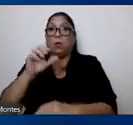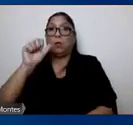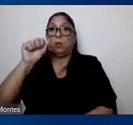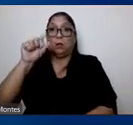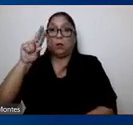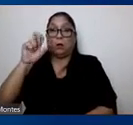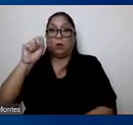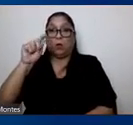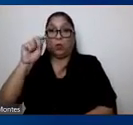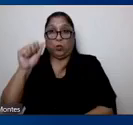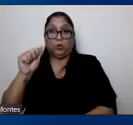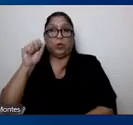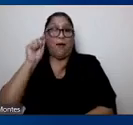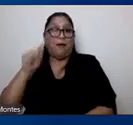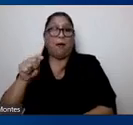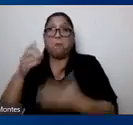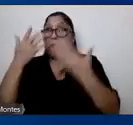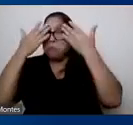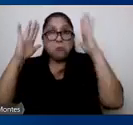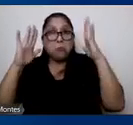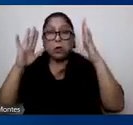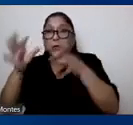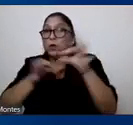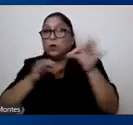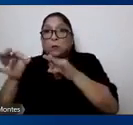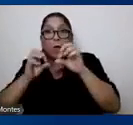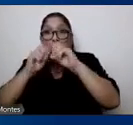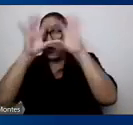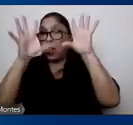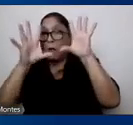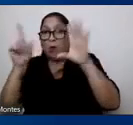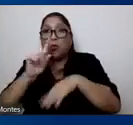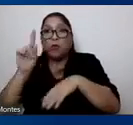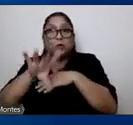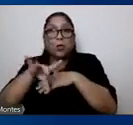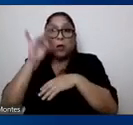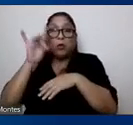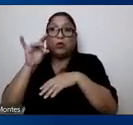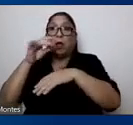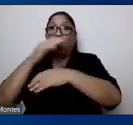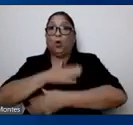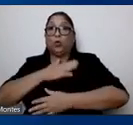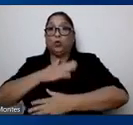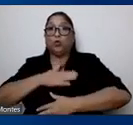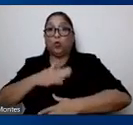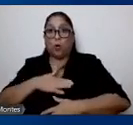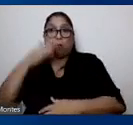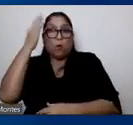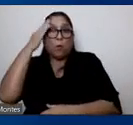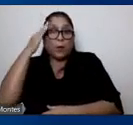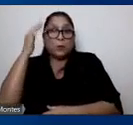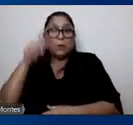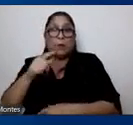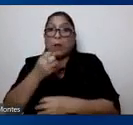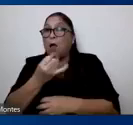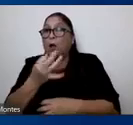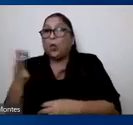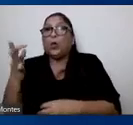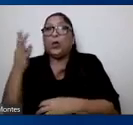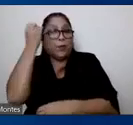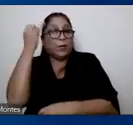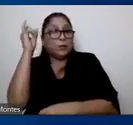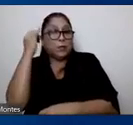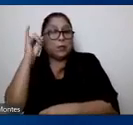alias Camarada Nora, nunca ha sido esclarecida, no se ha encontrado siquiera el cuerpo de ella para establecer alguna de las hipótesis que se